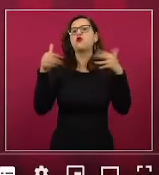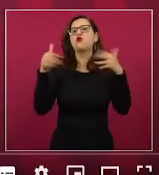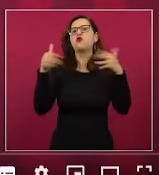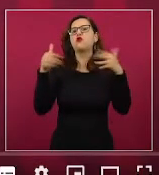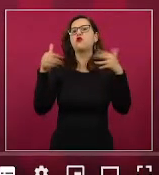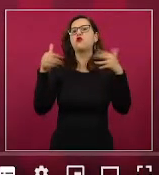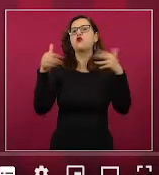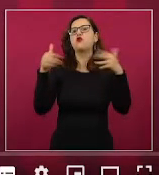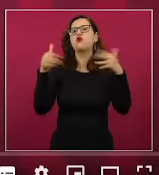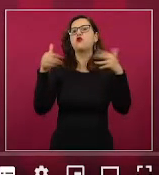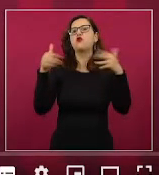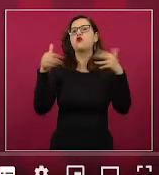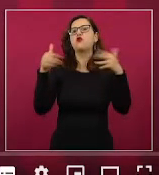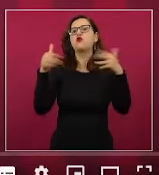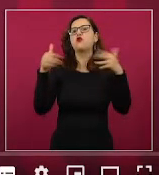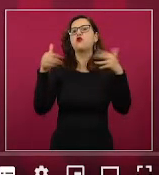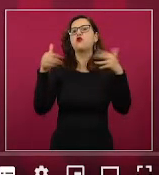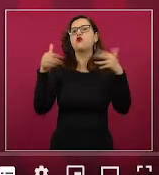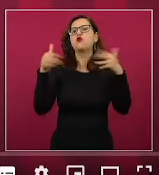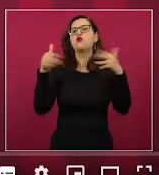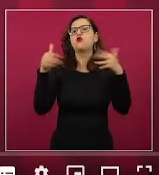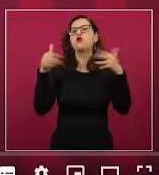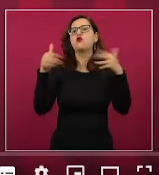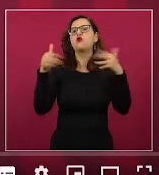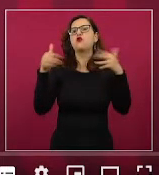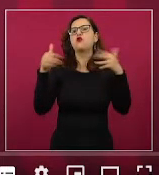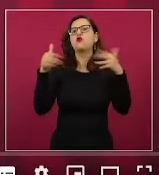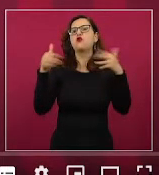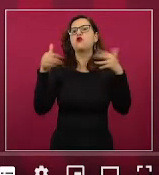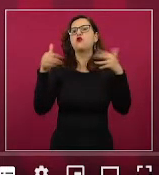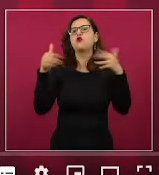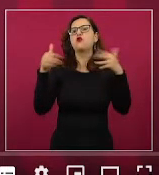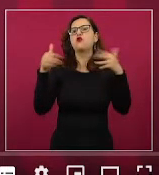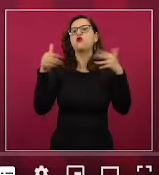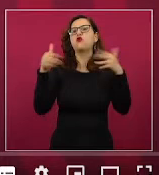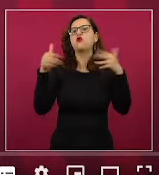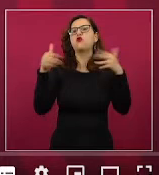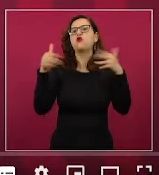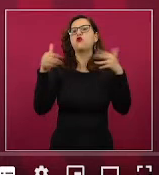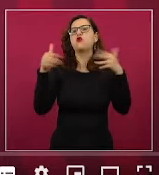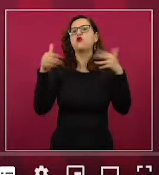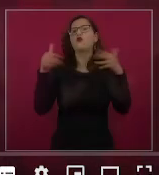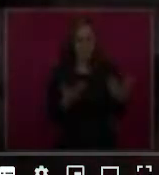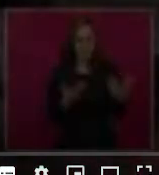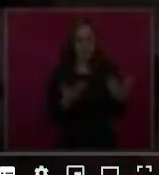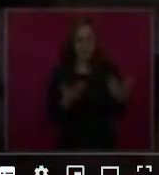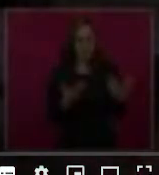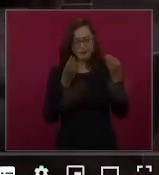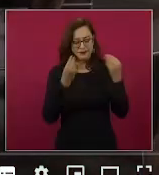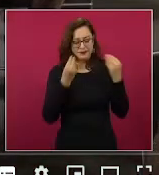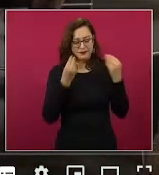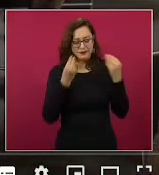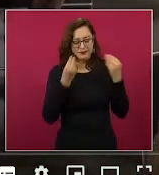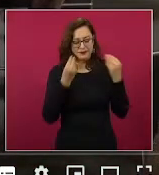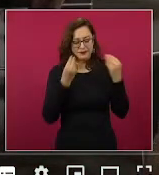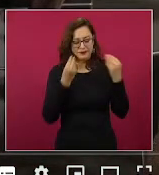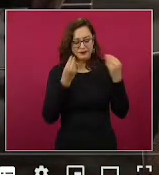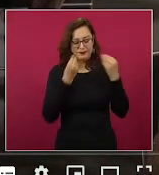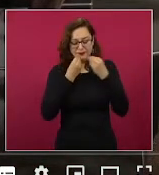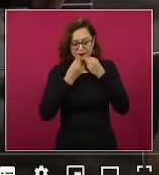un... Ok, el del doctor Hugo López-Gatell. Aquí está la otra parte.